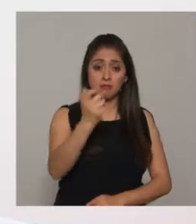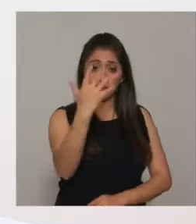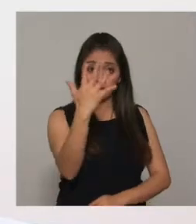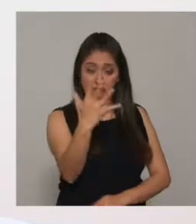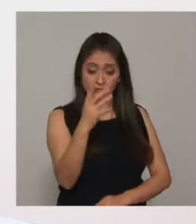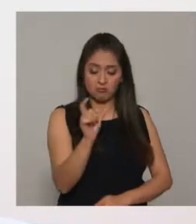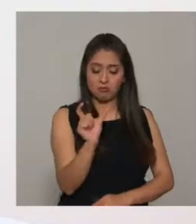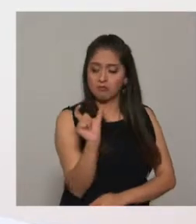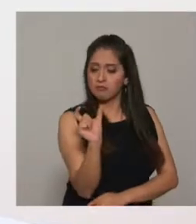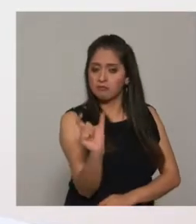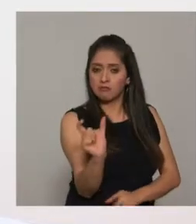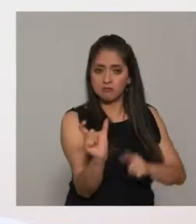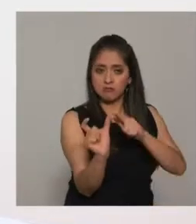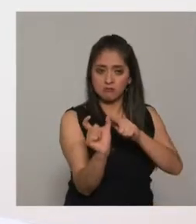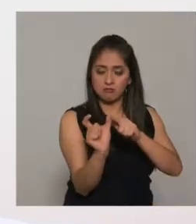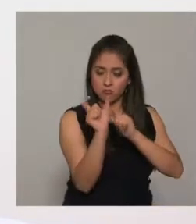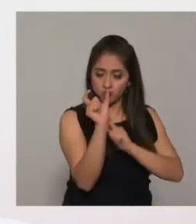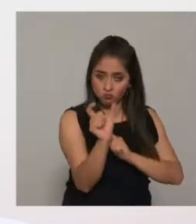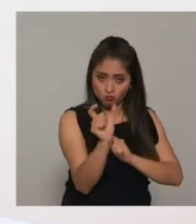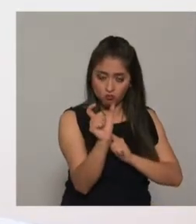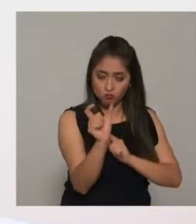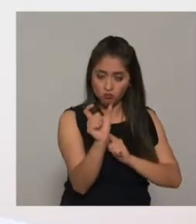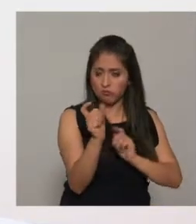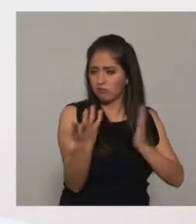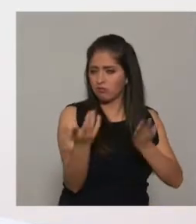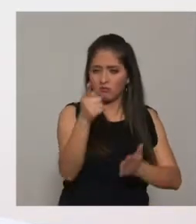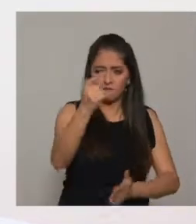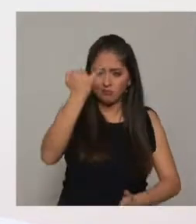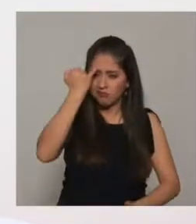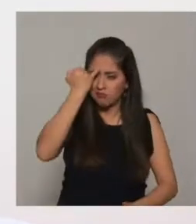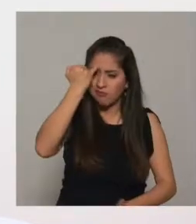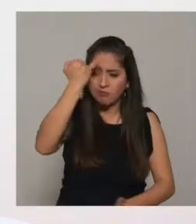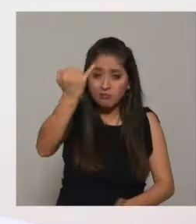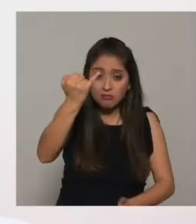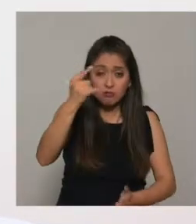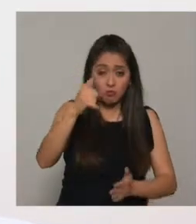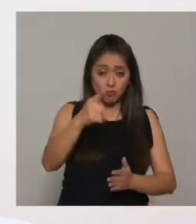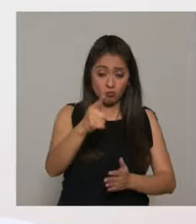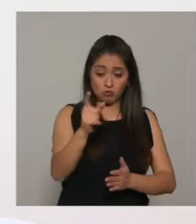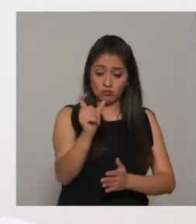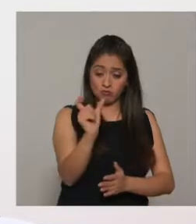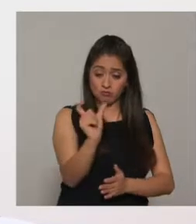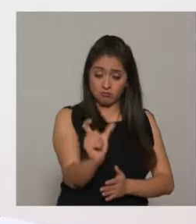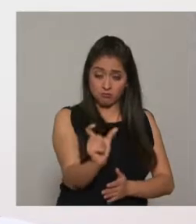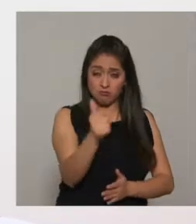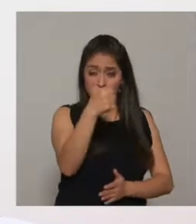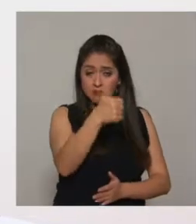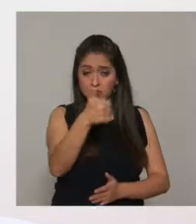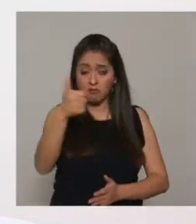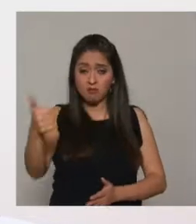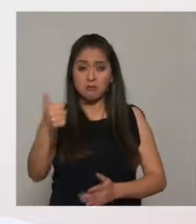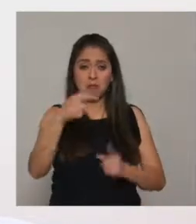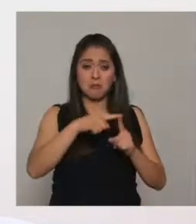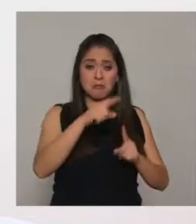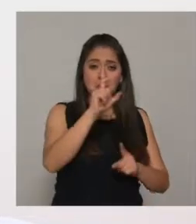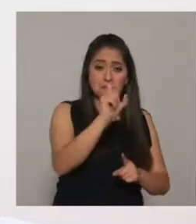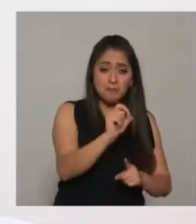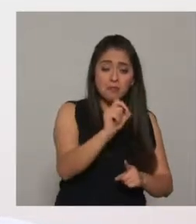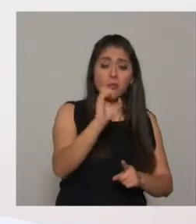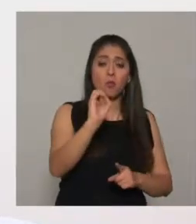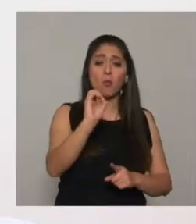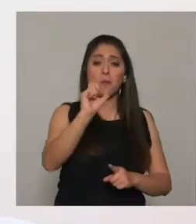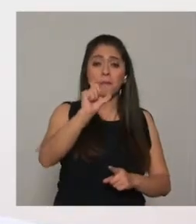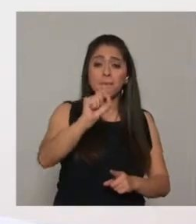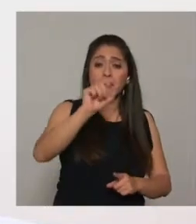centímetros de grosor. Entonces, imagínate, por cada libro de registro de cotejos son más de 20, 25